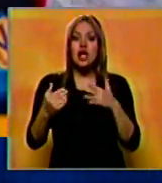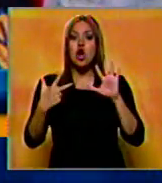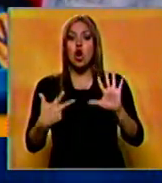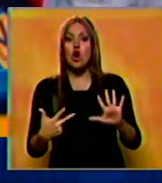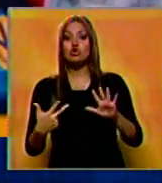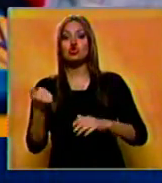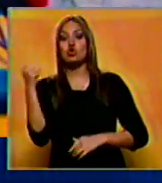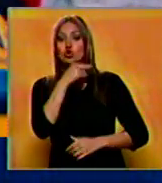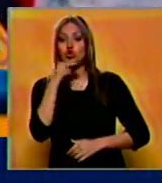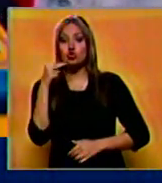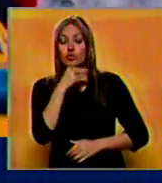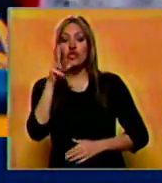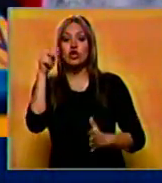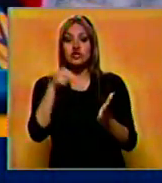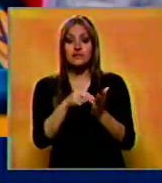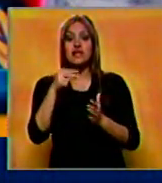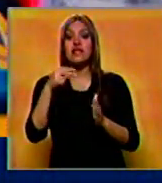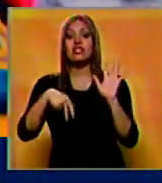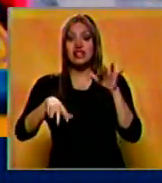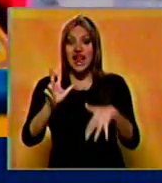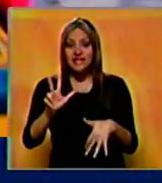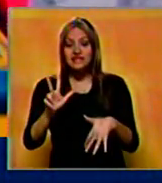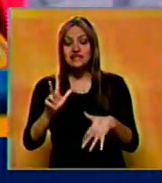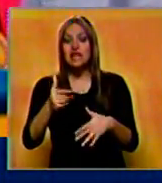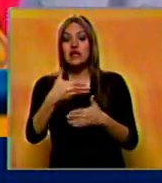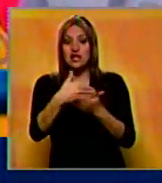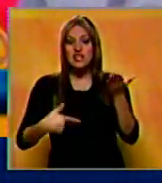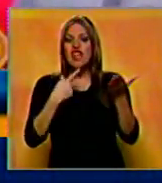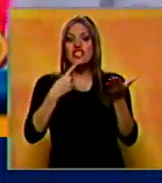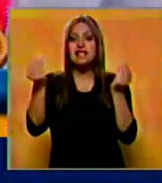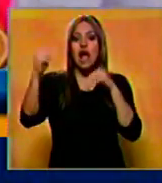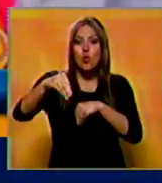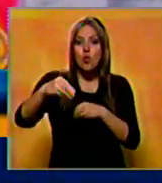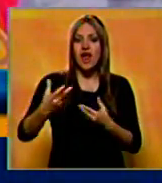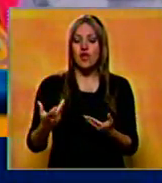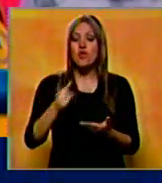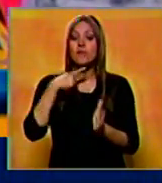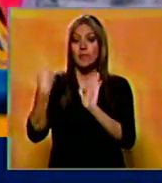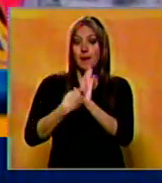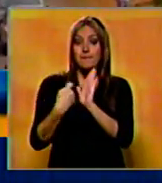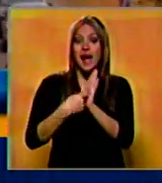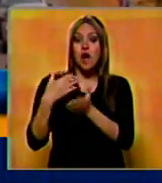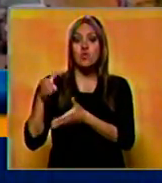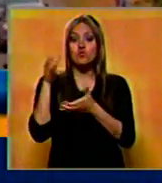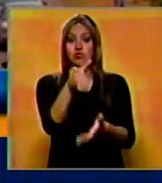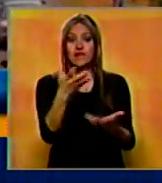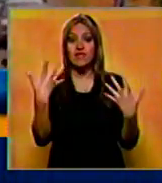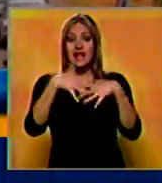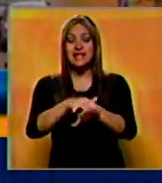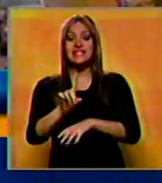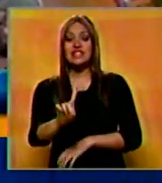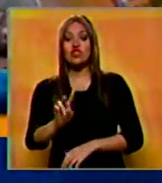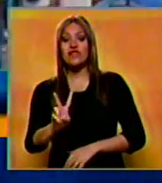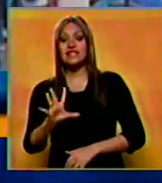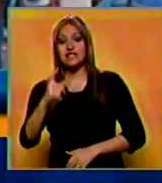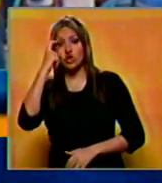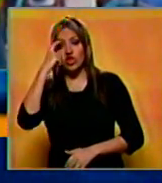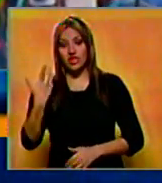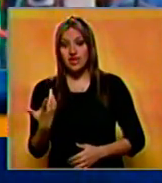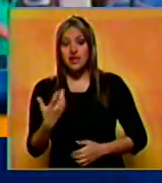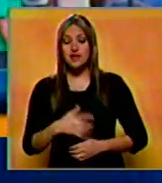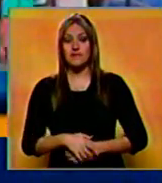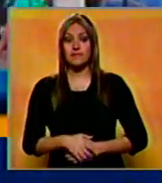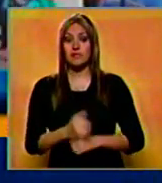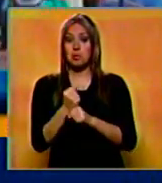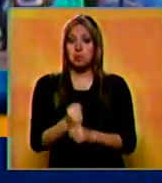8 de octubre del 2013, en la cual acordamos el pago de utilidad de salario integral de 125 días. Bueno,